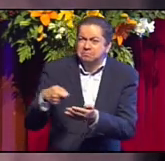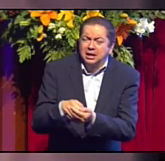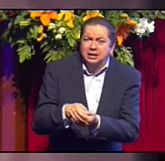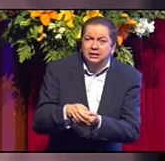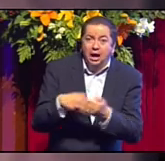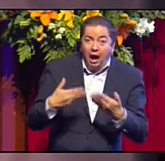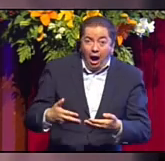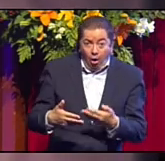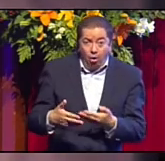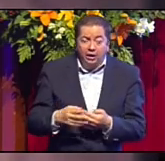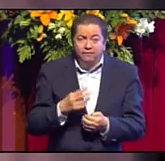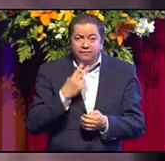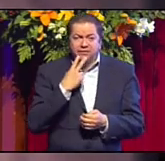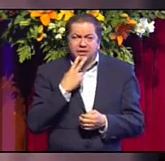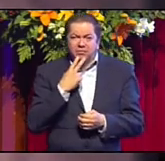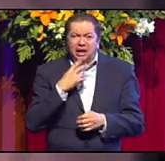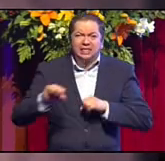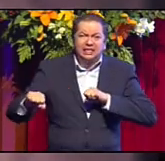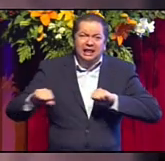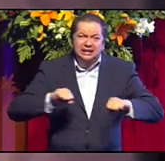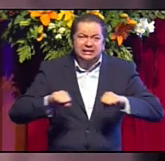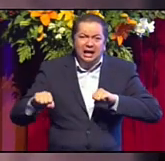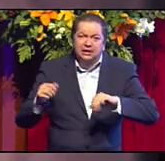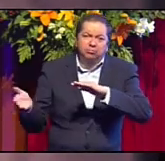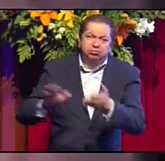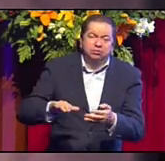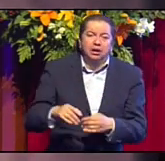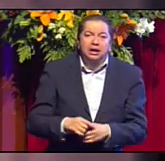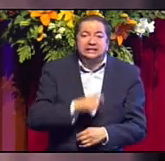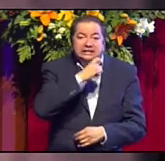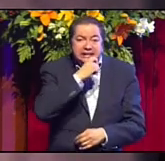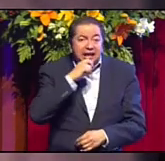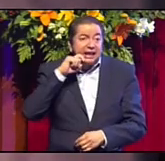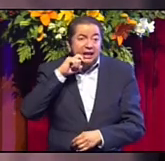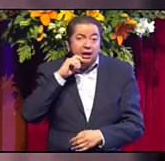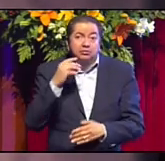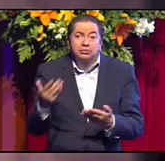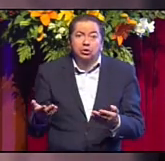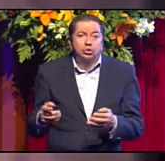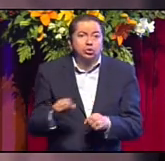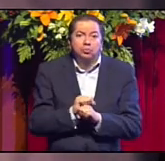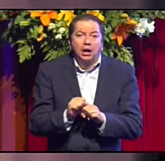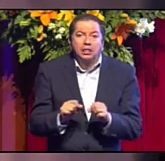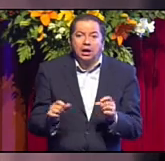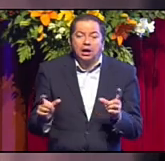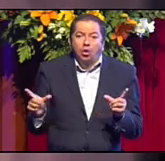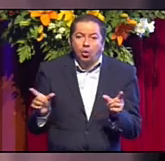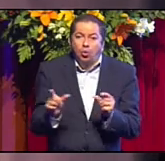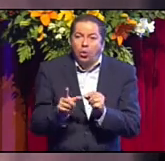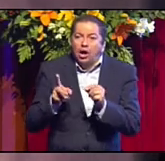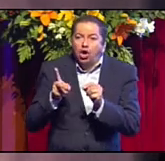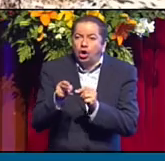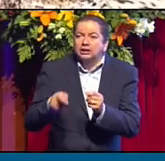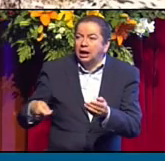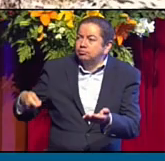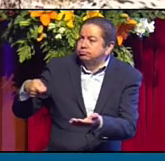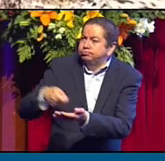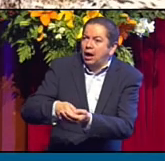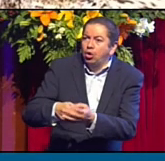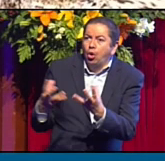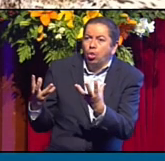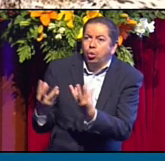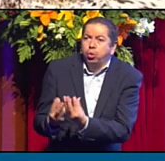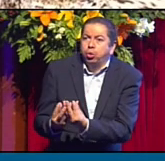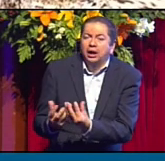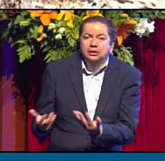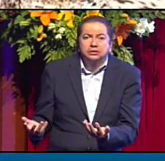cuando estamos viviendo desastres en la naturaleza, como la sequía, no nos pueden acortar los recursos para ayudar a nuestra gente. Acá con los